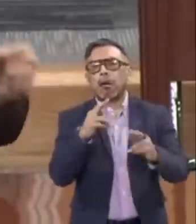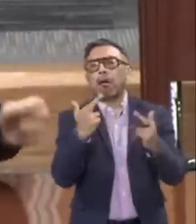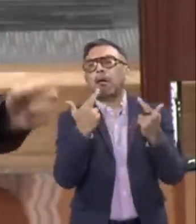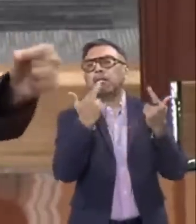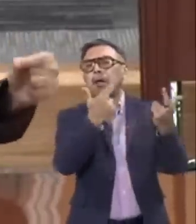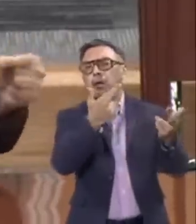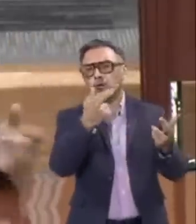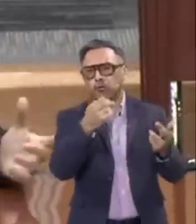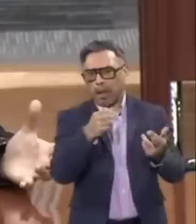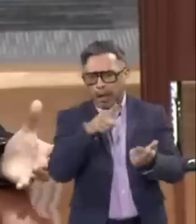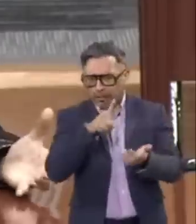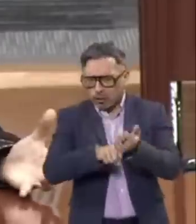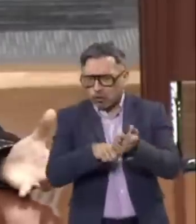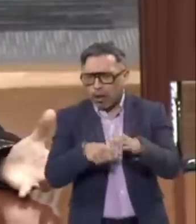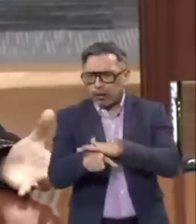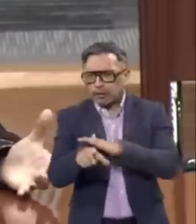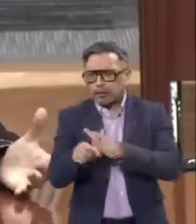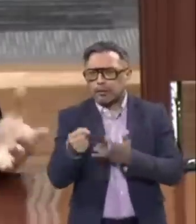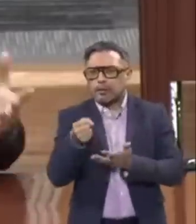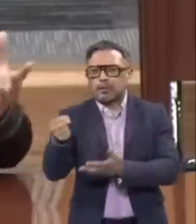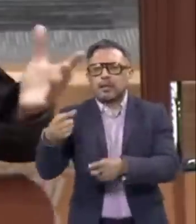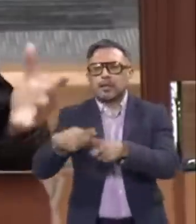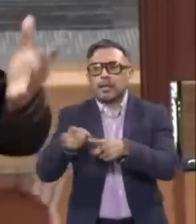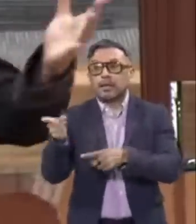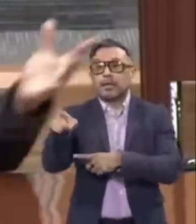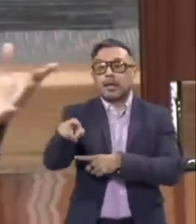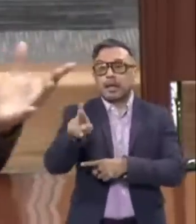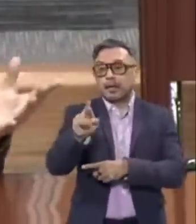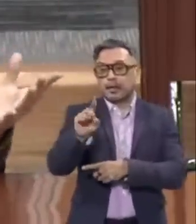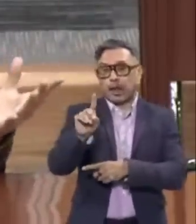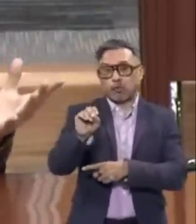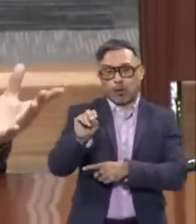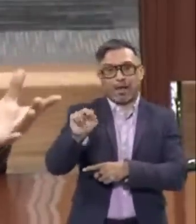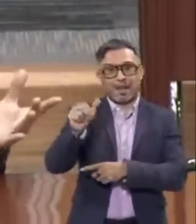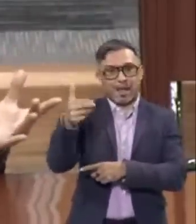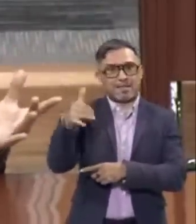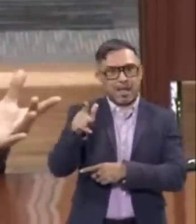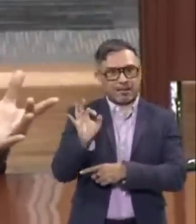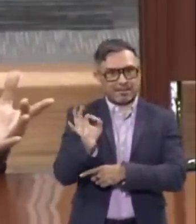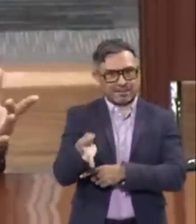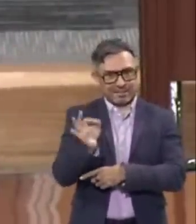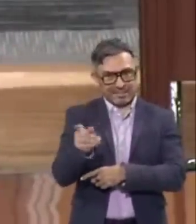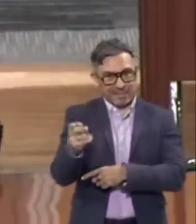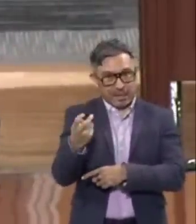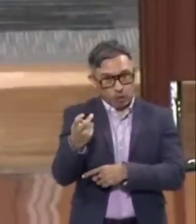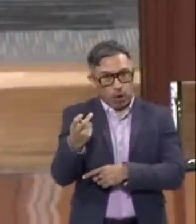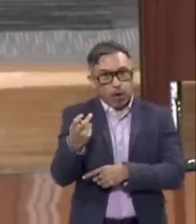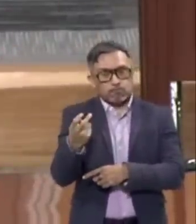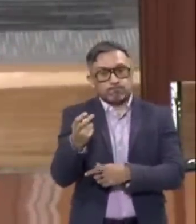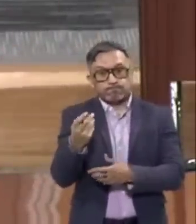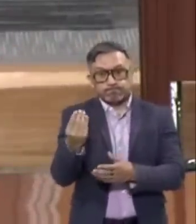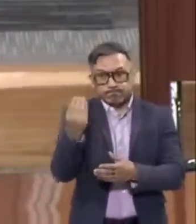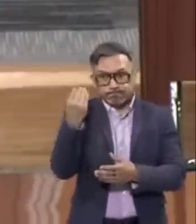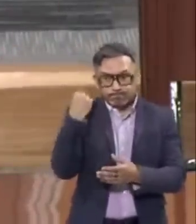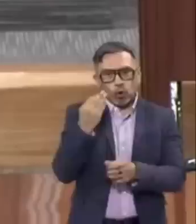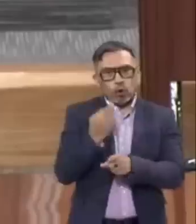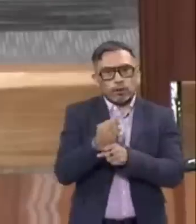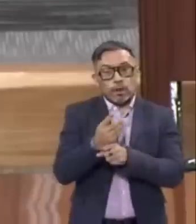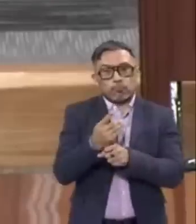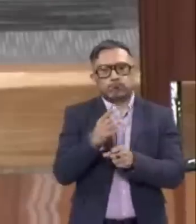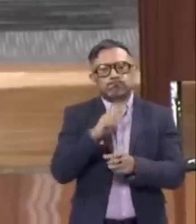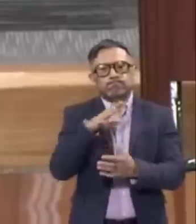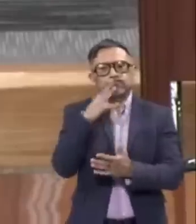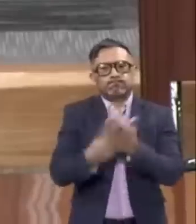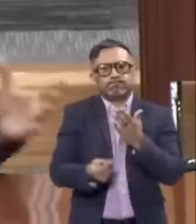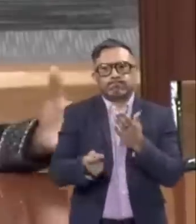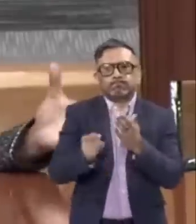que fueron a parar hasta las manos de Ricardo Anaya y que por ello hoy está prófugo de la justicia. Y hoy también decide darle